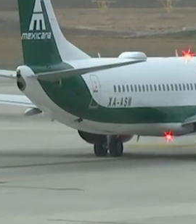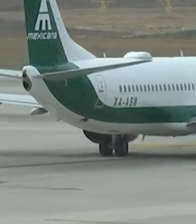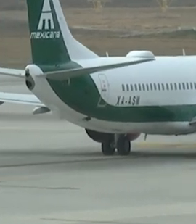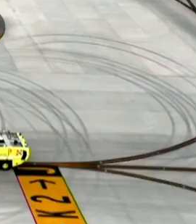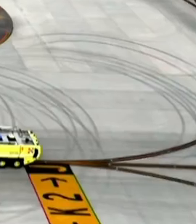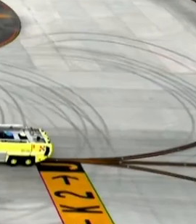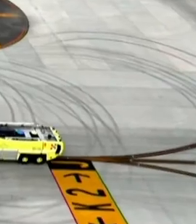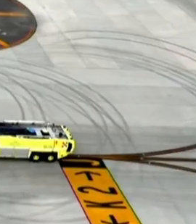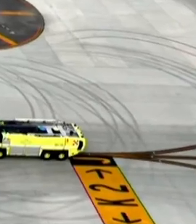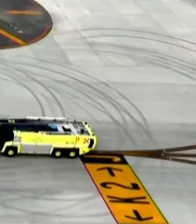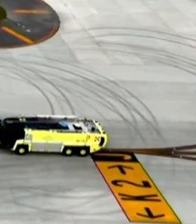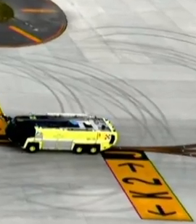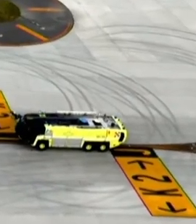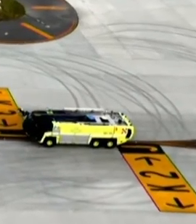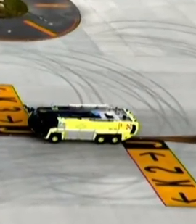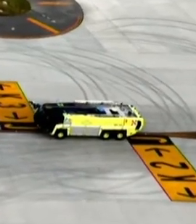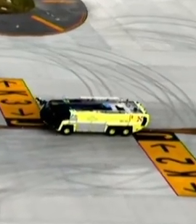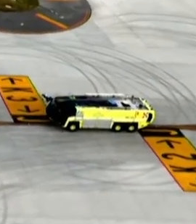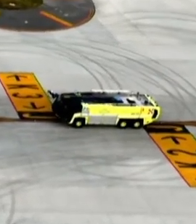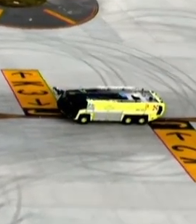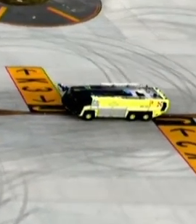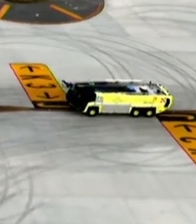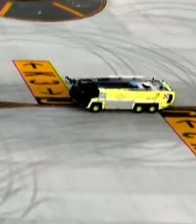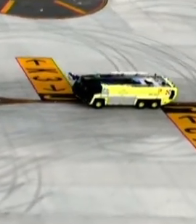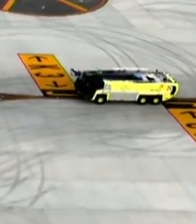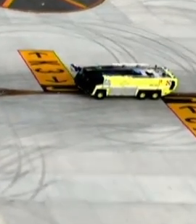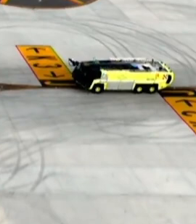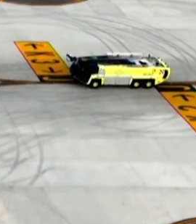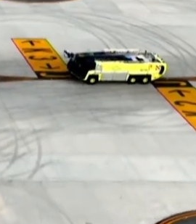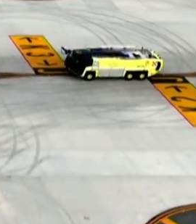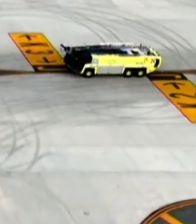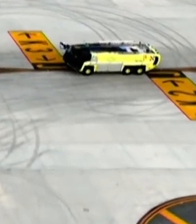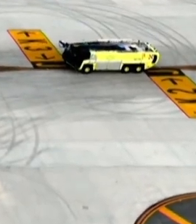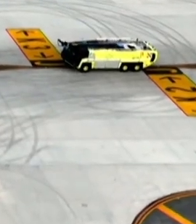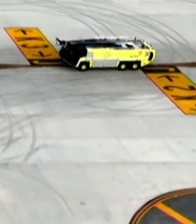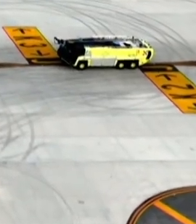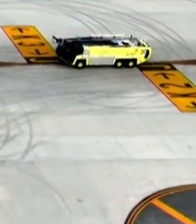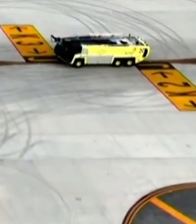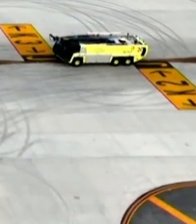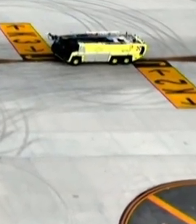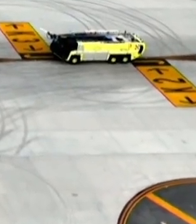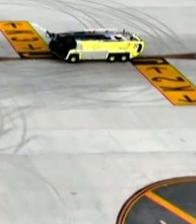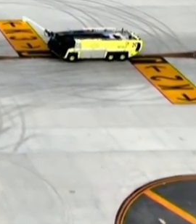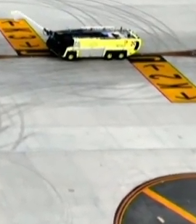con 3029, mantener fuera de pista 4 central, Mexicana 1788.